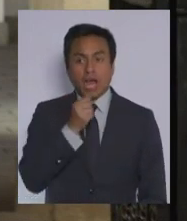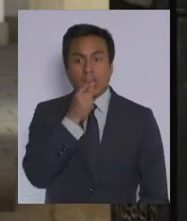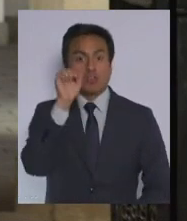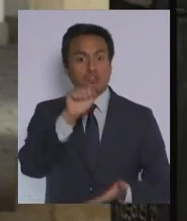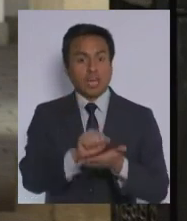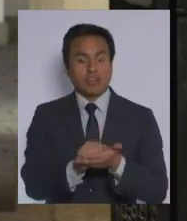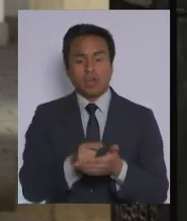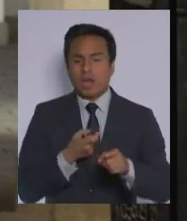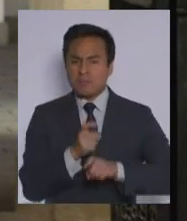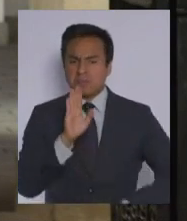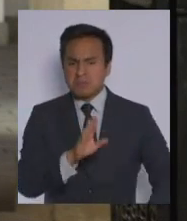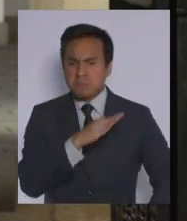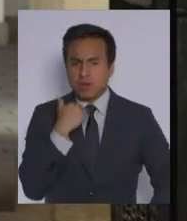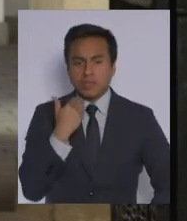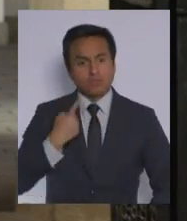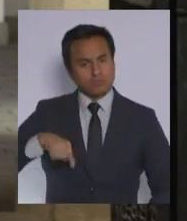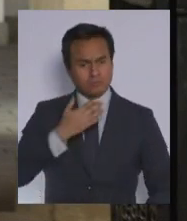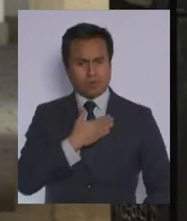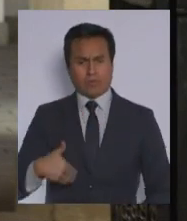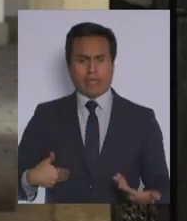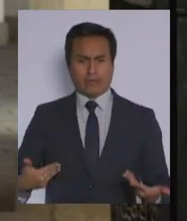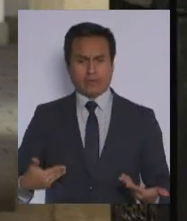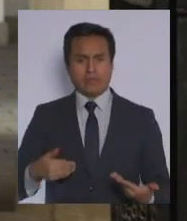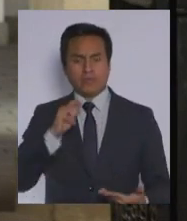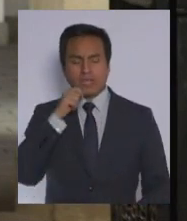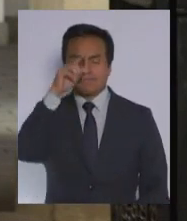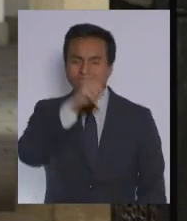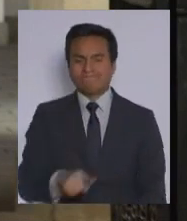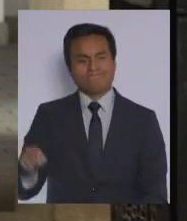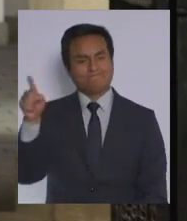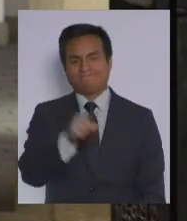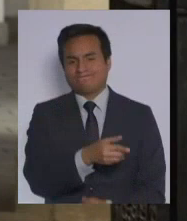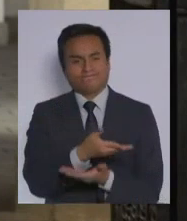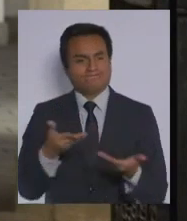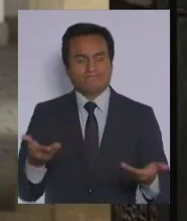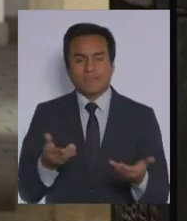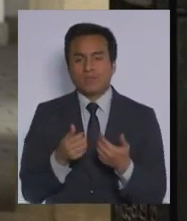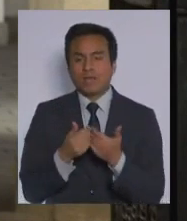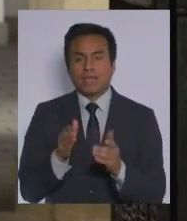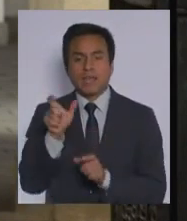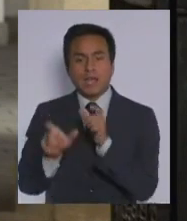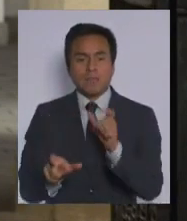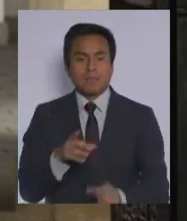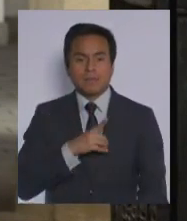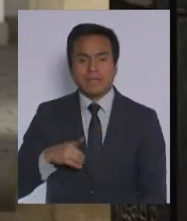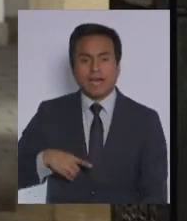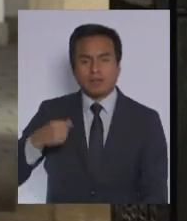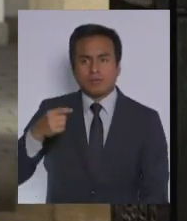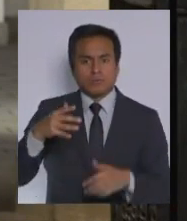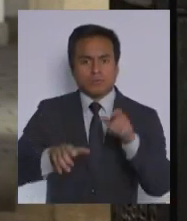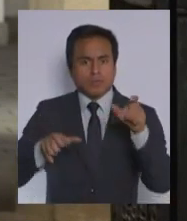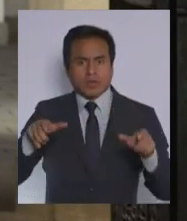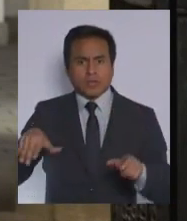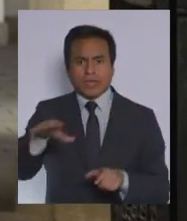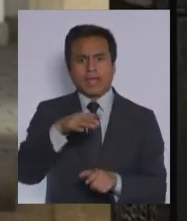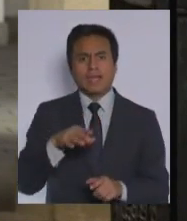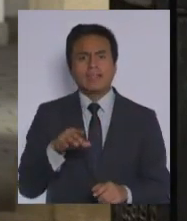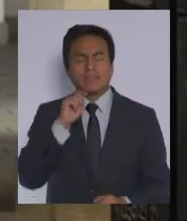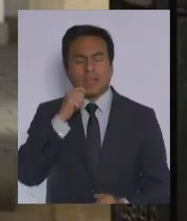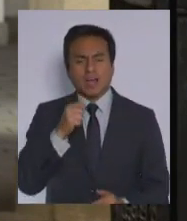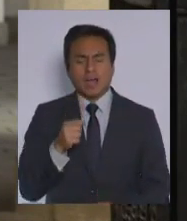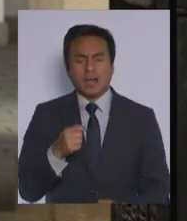amenazas de muerte y como gobierno no podríamos más que condenar que cualquier parlamentario líder de opinión u otro puede haberse